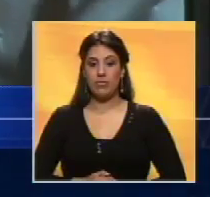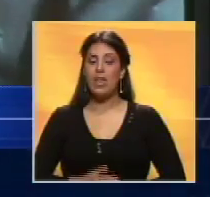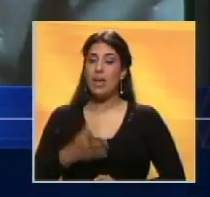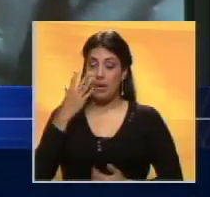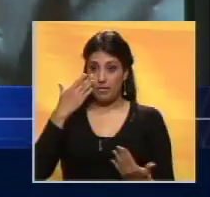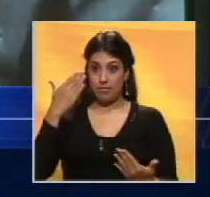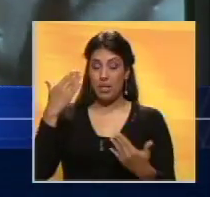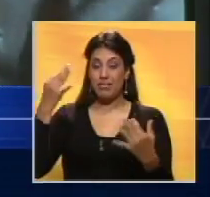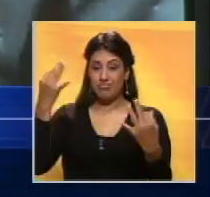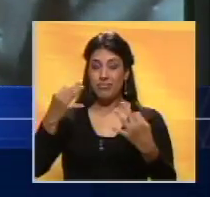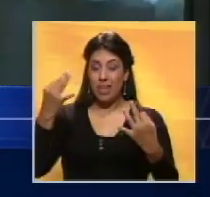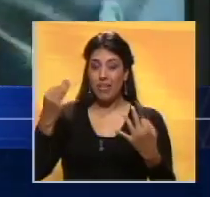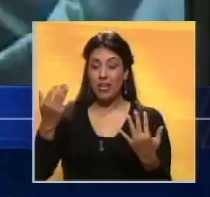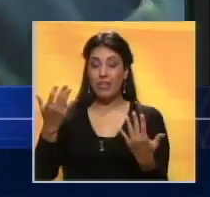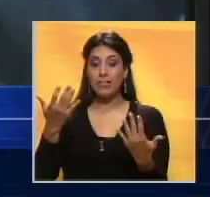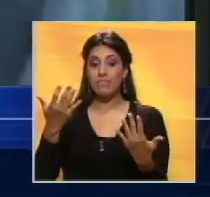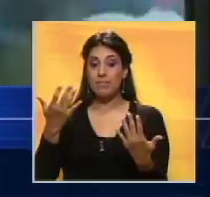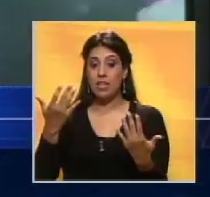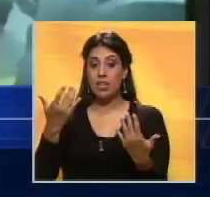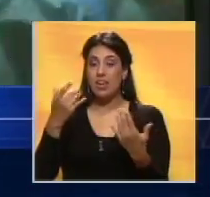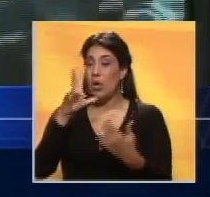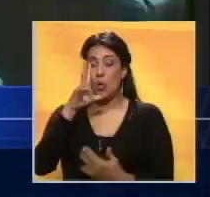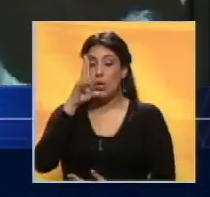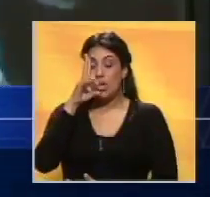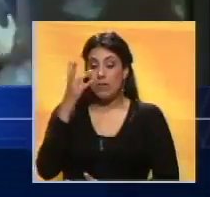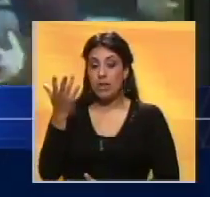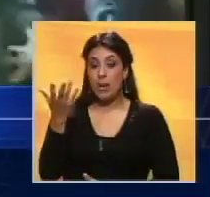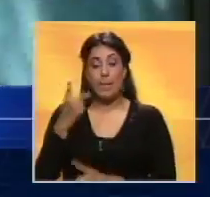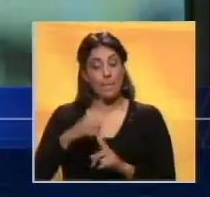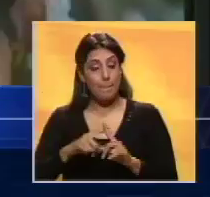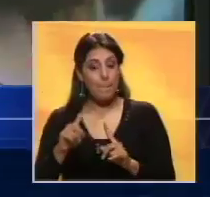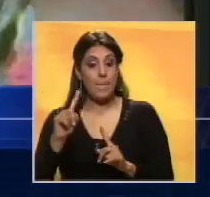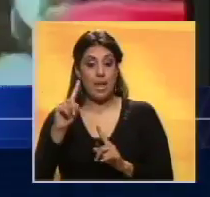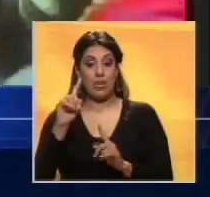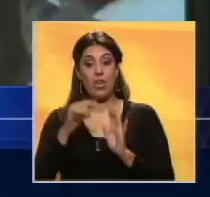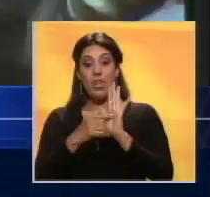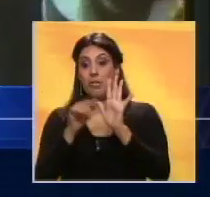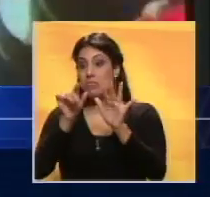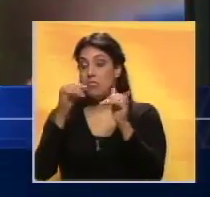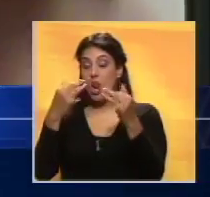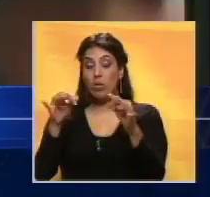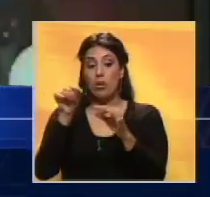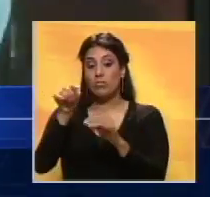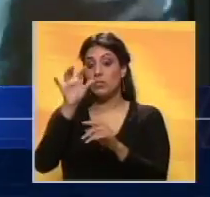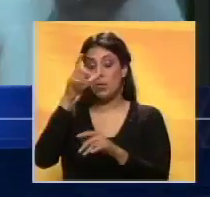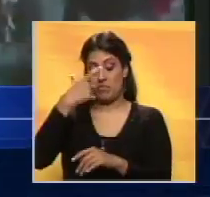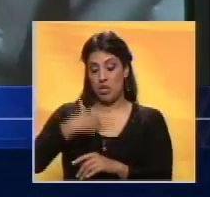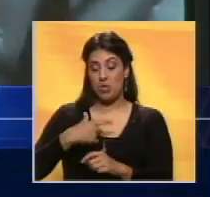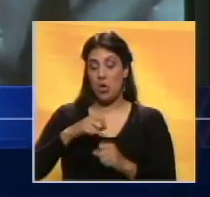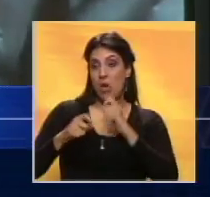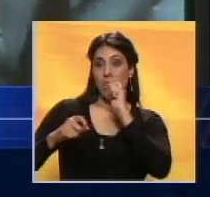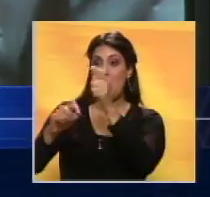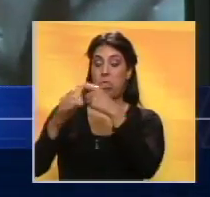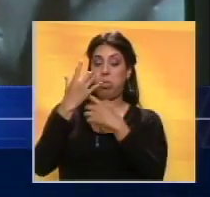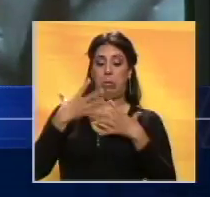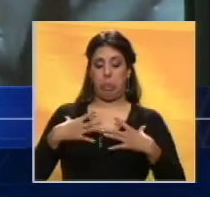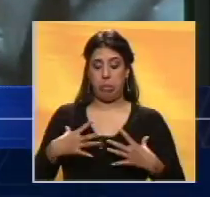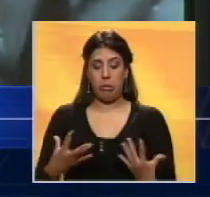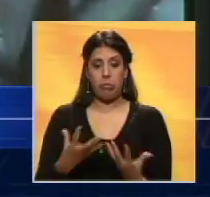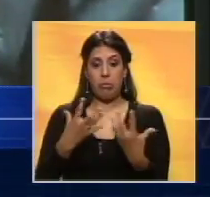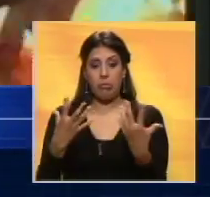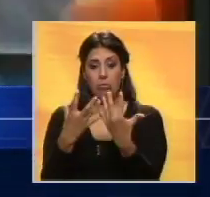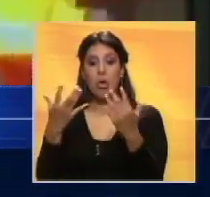Unas imágenes realmente terribles, pero que demuestran la naturaleza no pacífica de